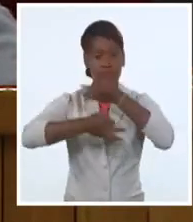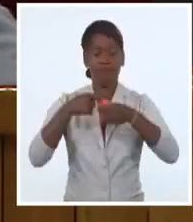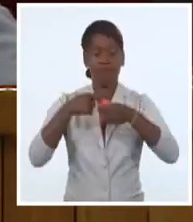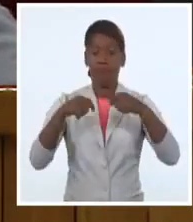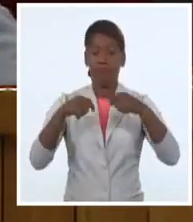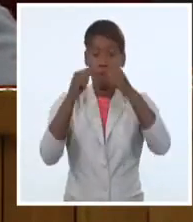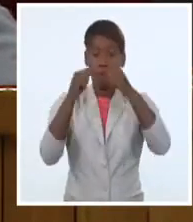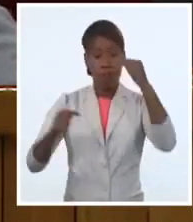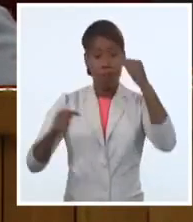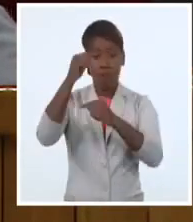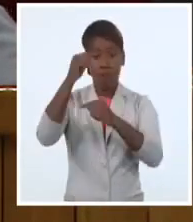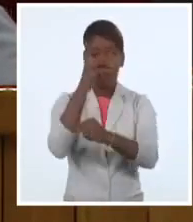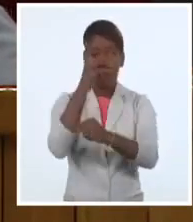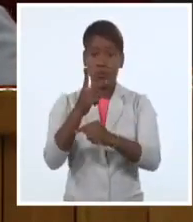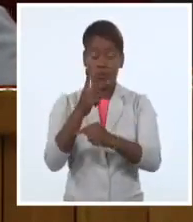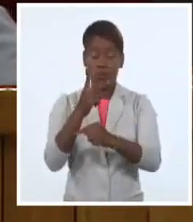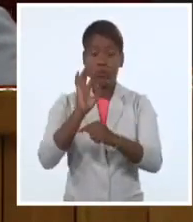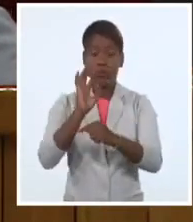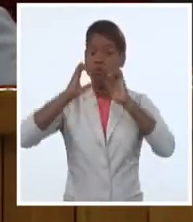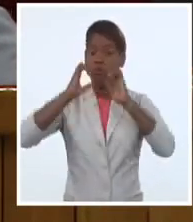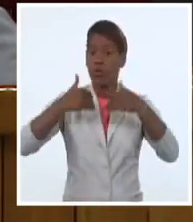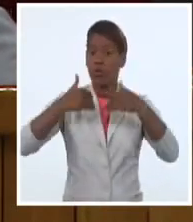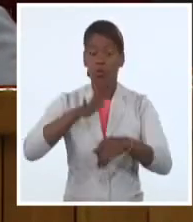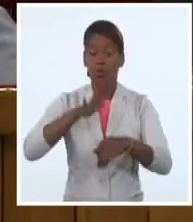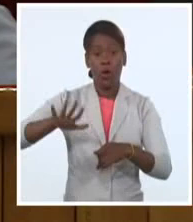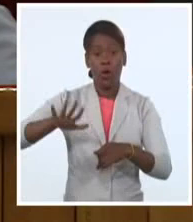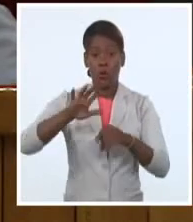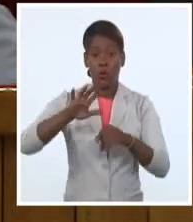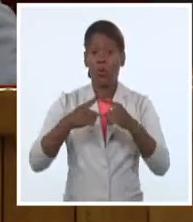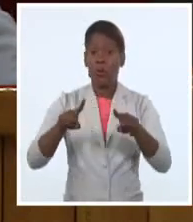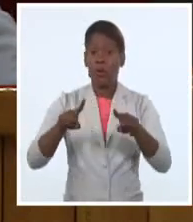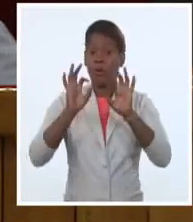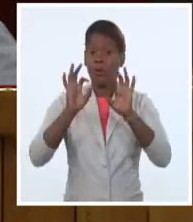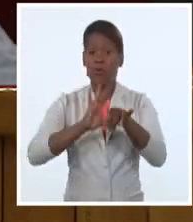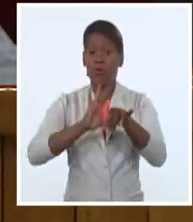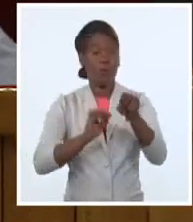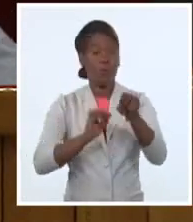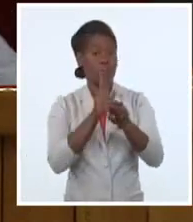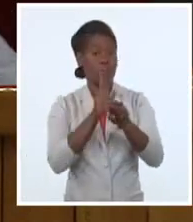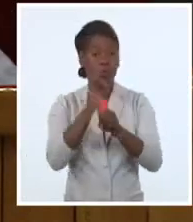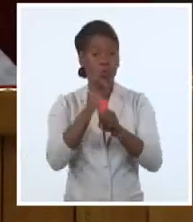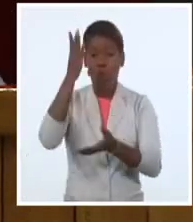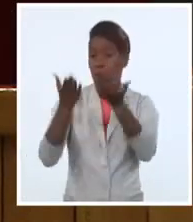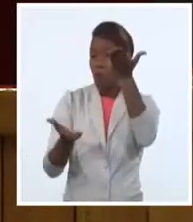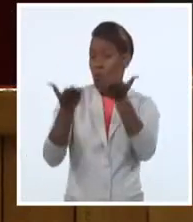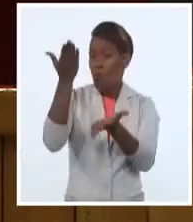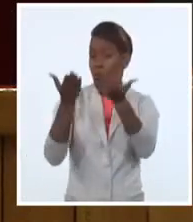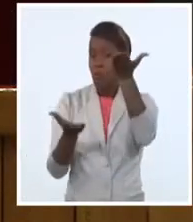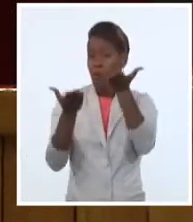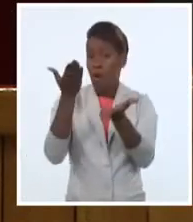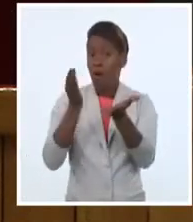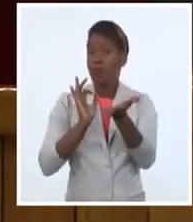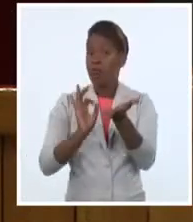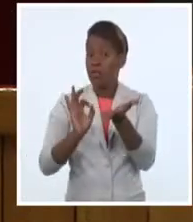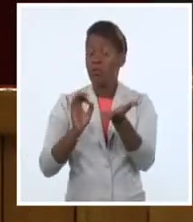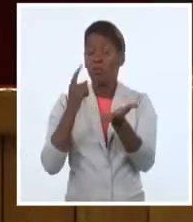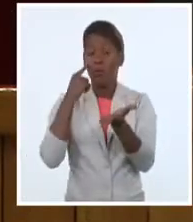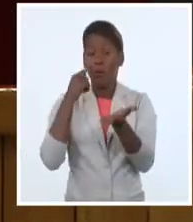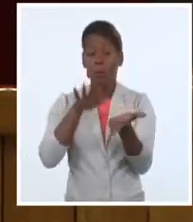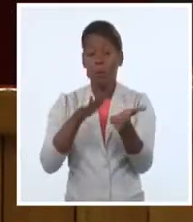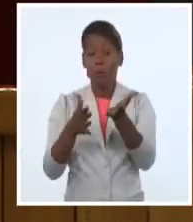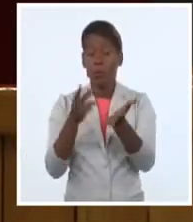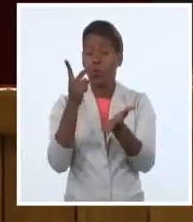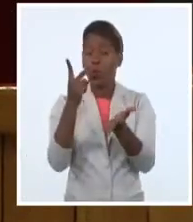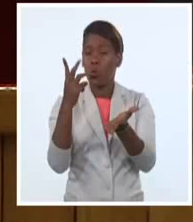vinculada directa o indirectamente al nuevo coronavirus, el balance de la pandemia podría ser dos o tres veces